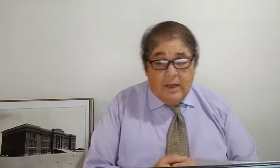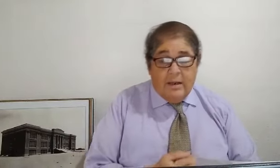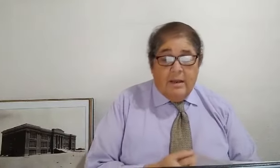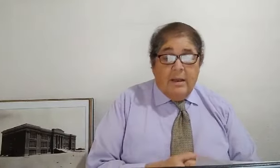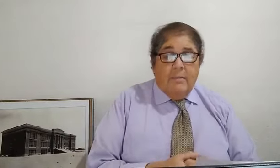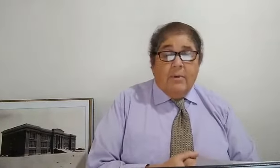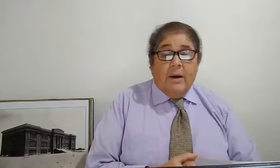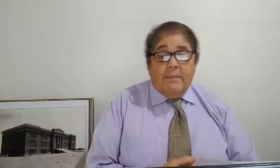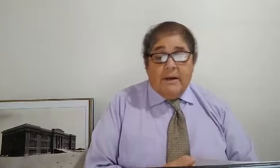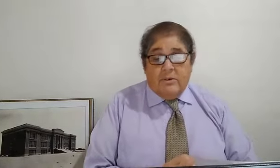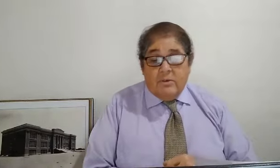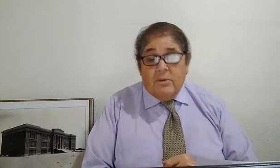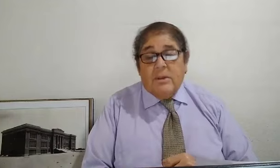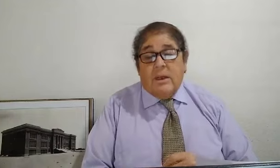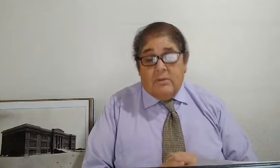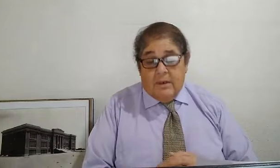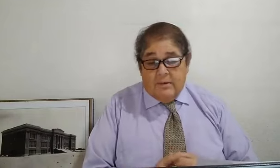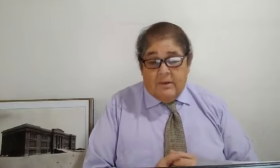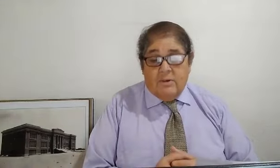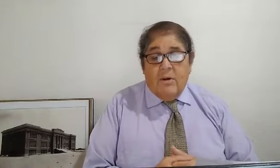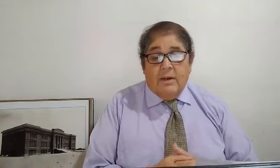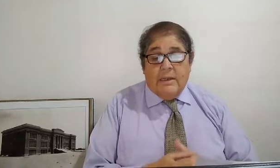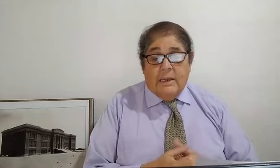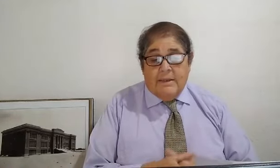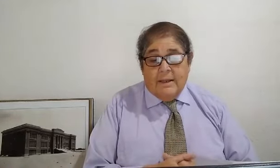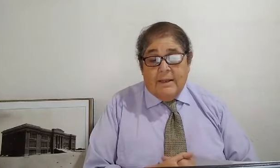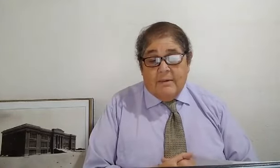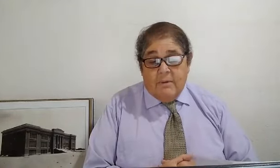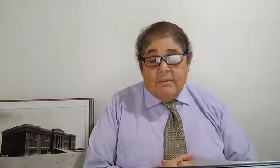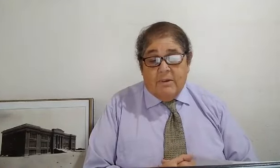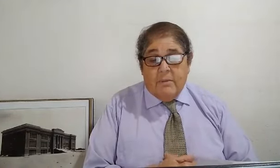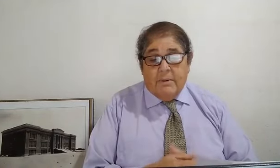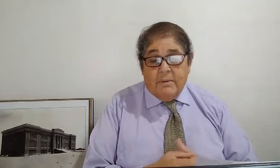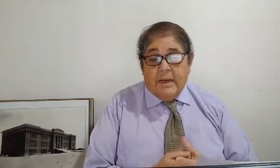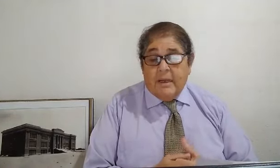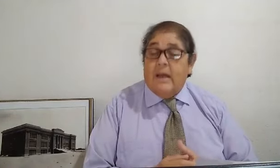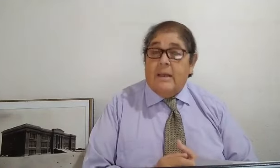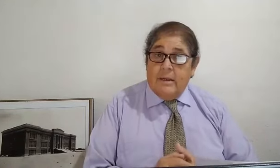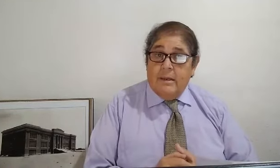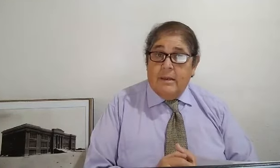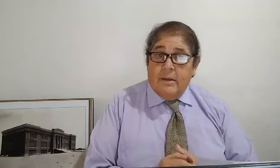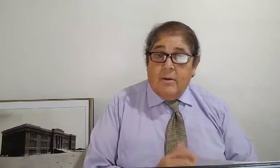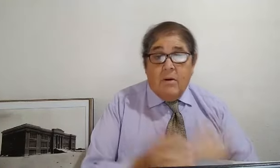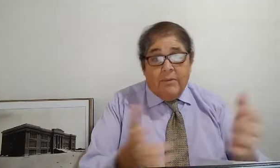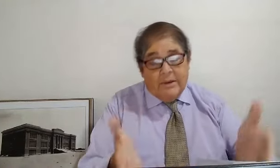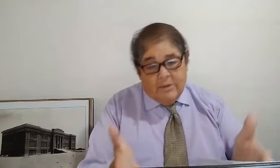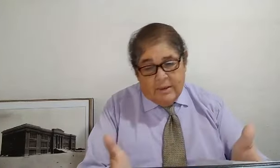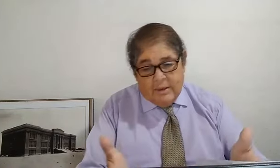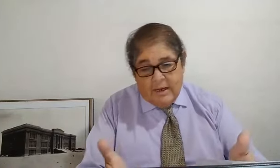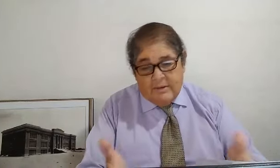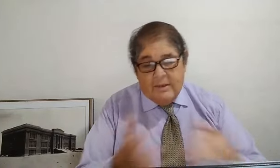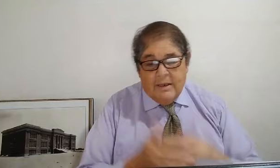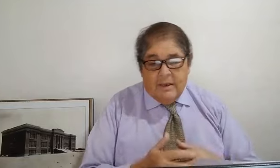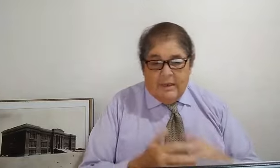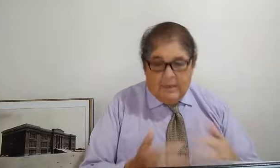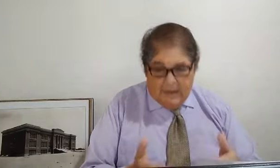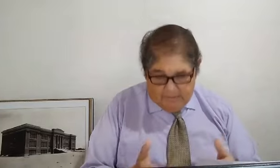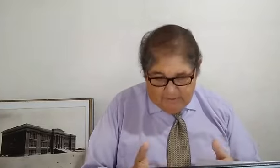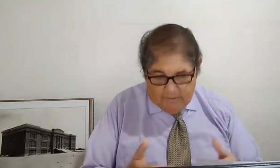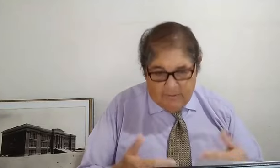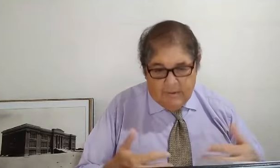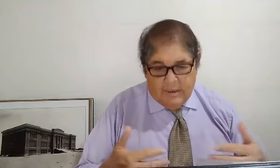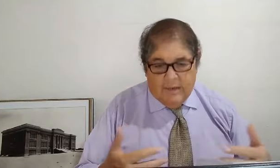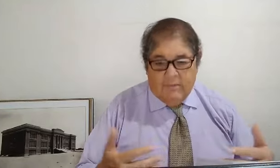Social, por la presunta utilización indebida de información privilegiada, conflicto de interés y